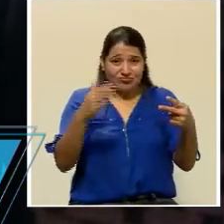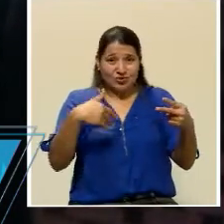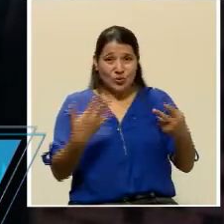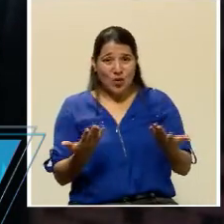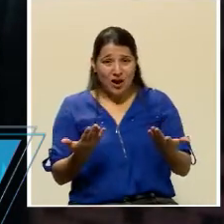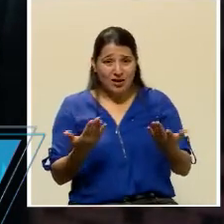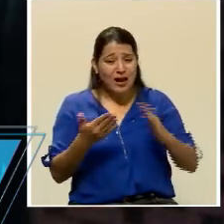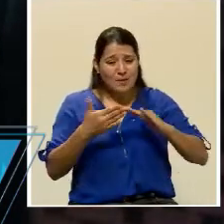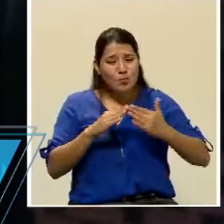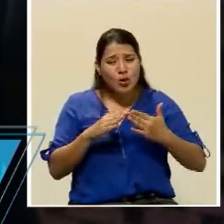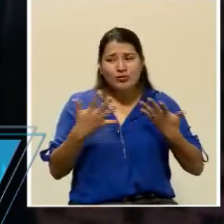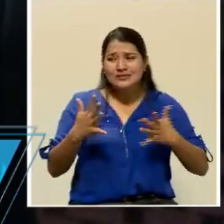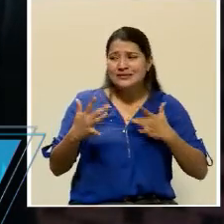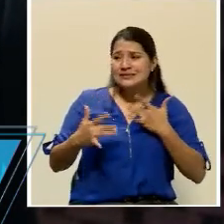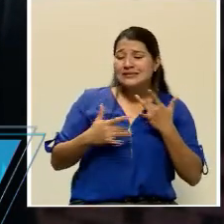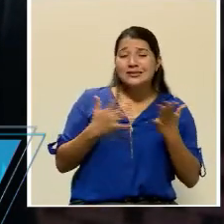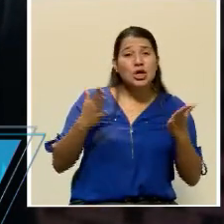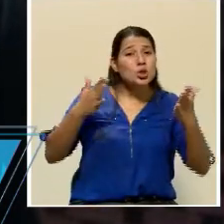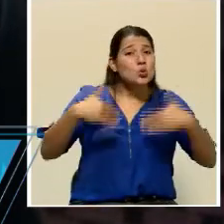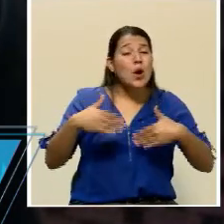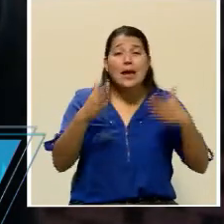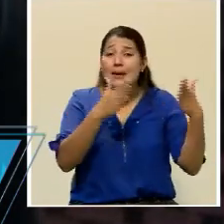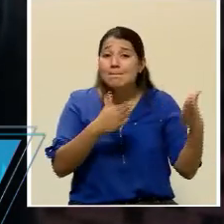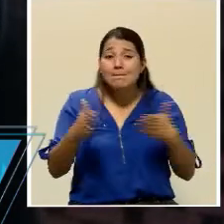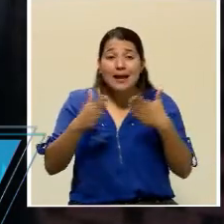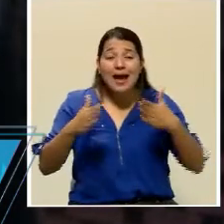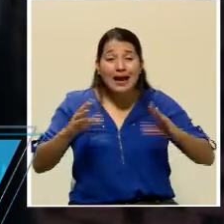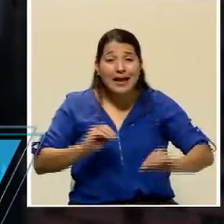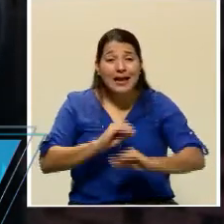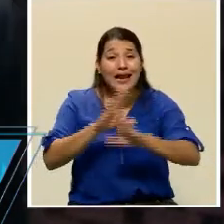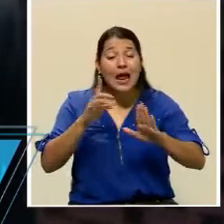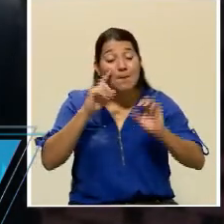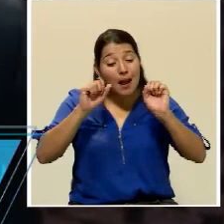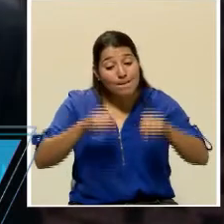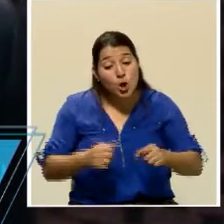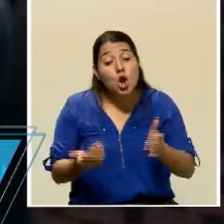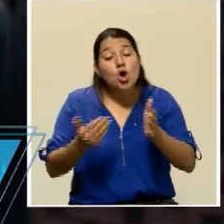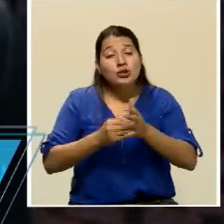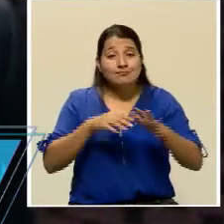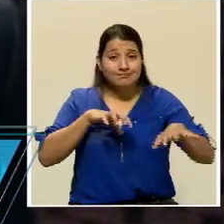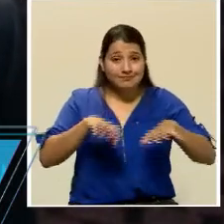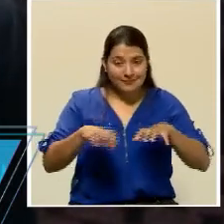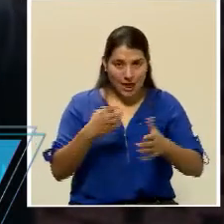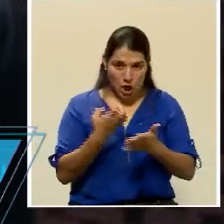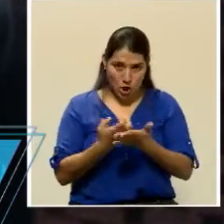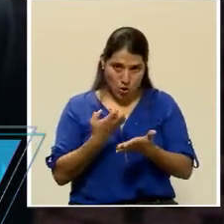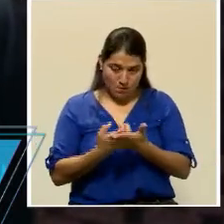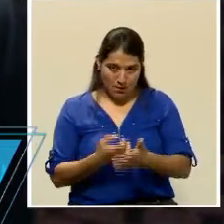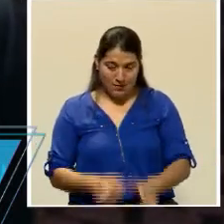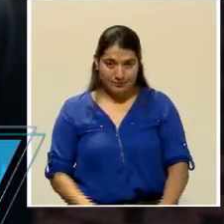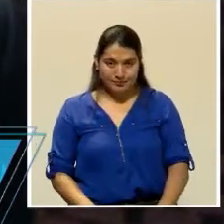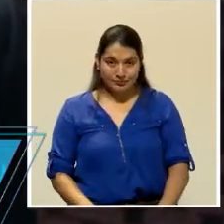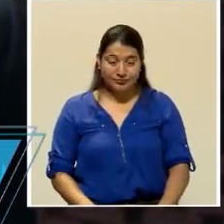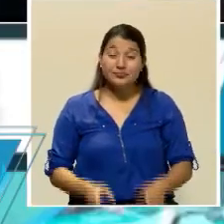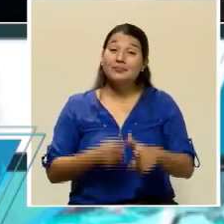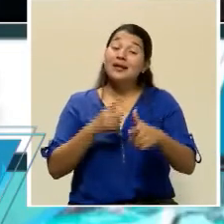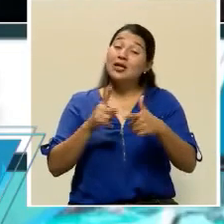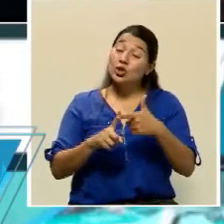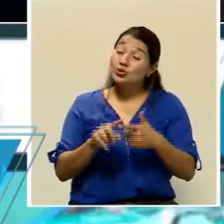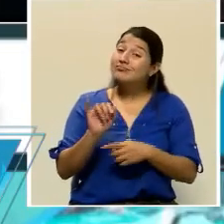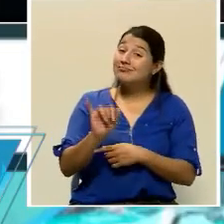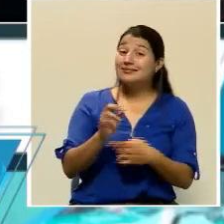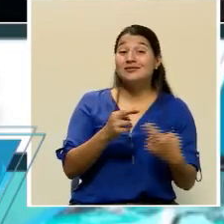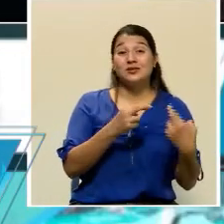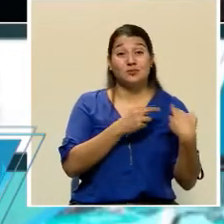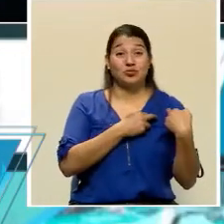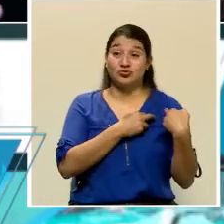plan concreto para reactivar o para recomponer nuestra economía. Así que esa es una